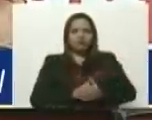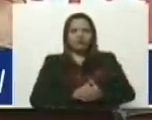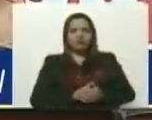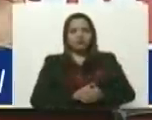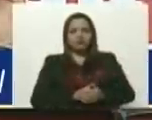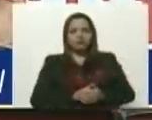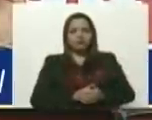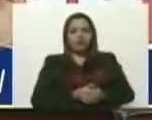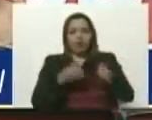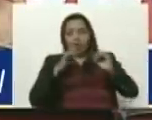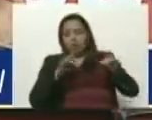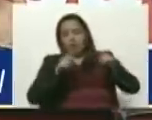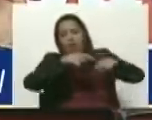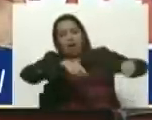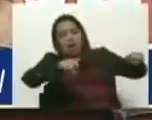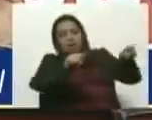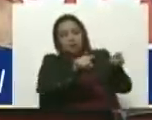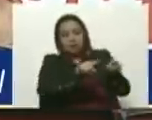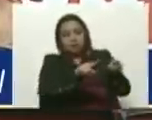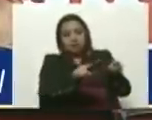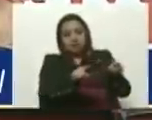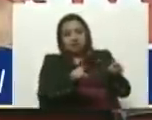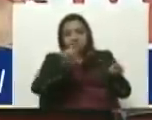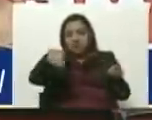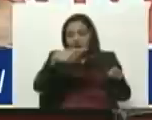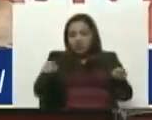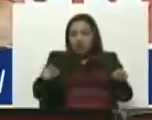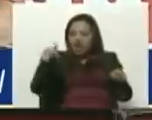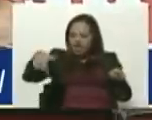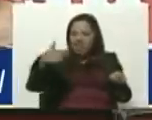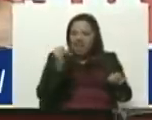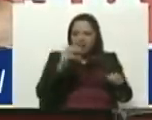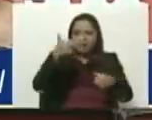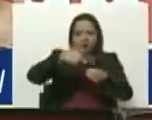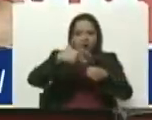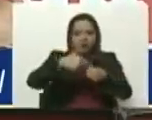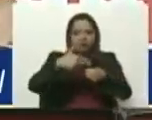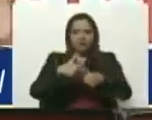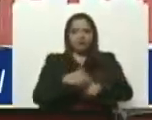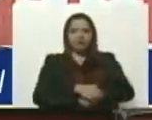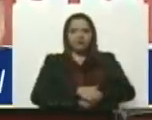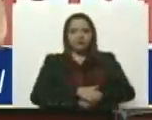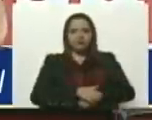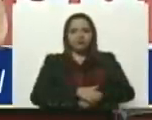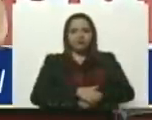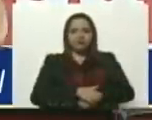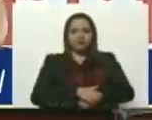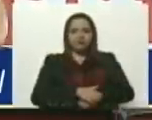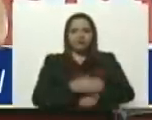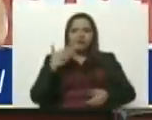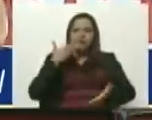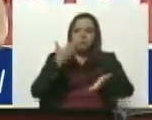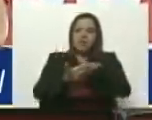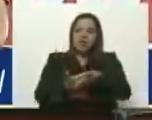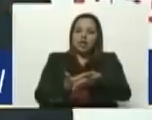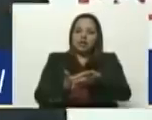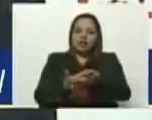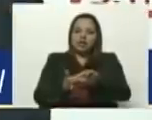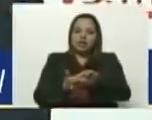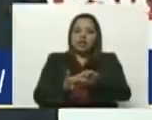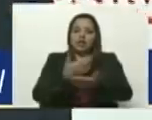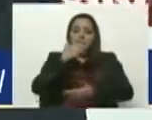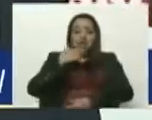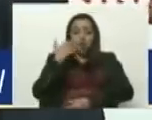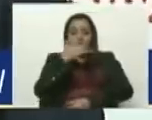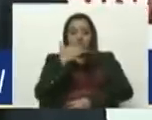duele a ellos o no les duele a quitar petróleo gracias a la segunda